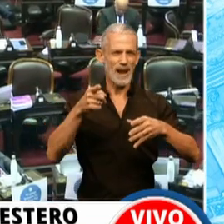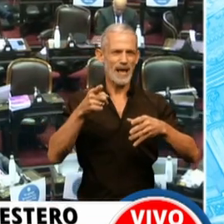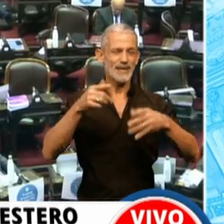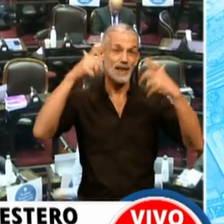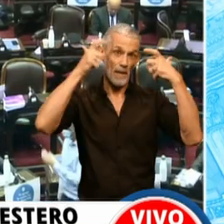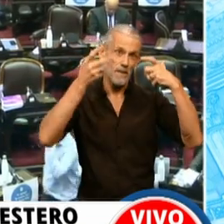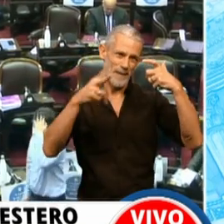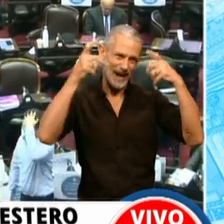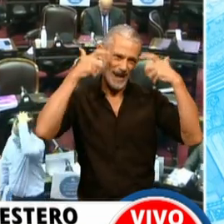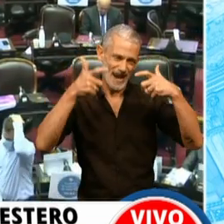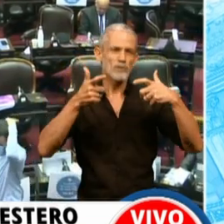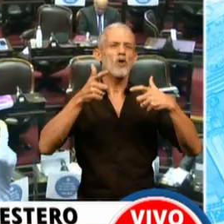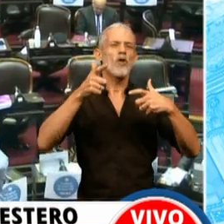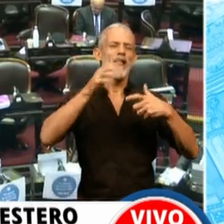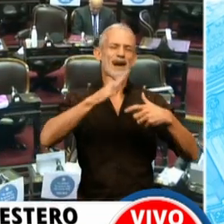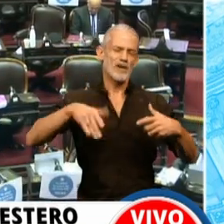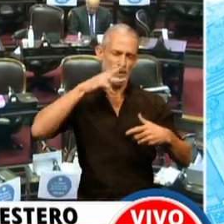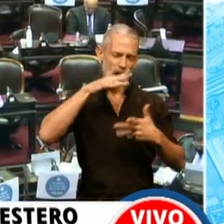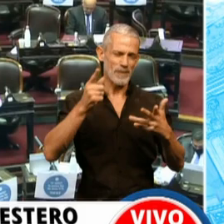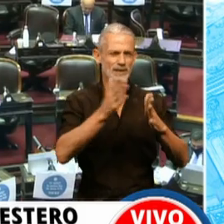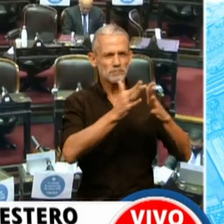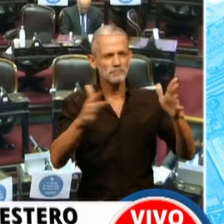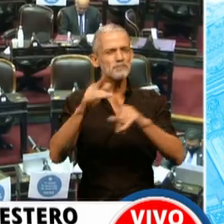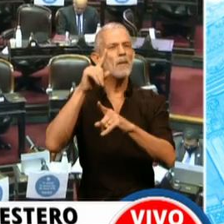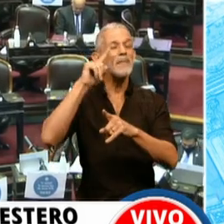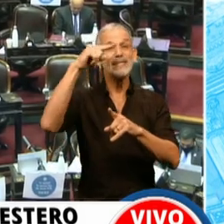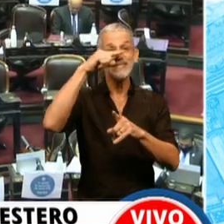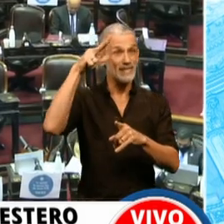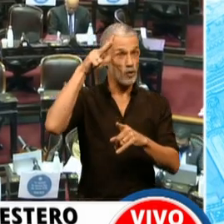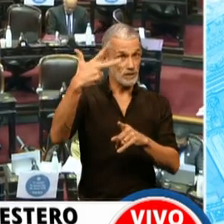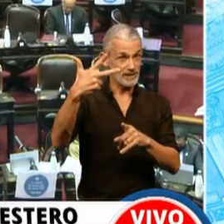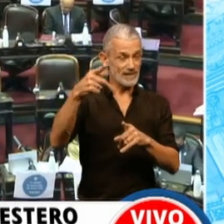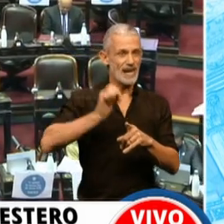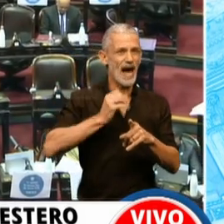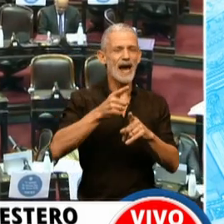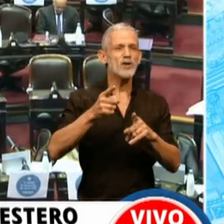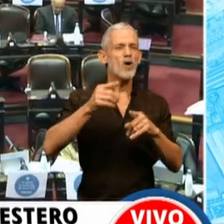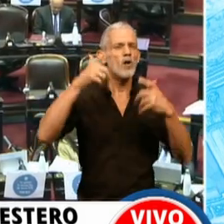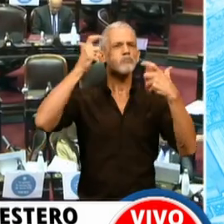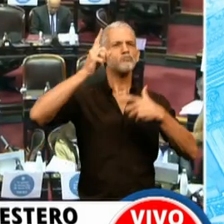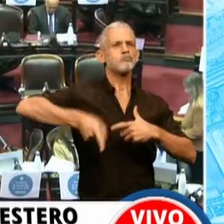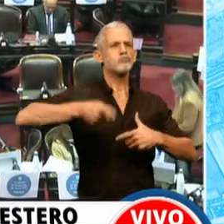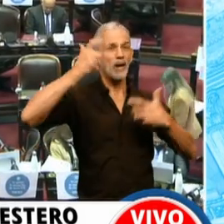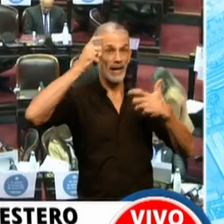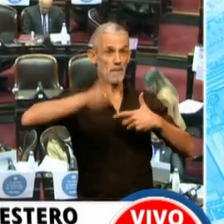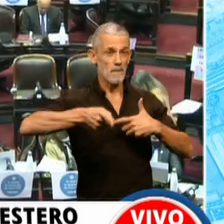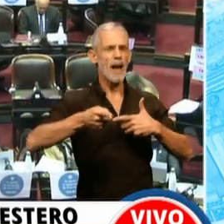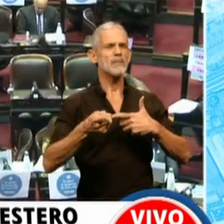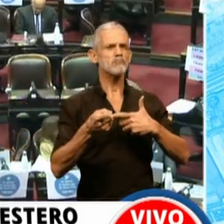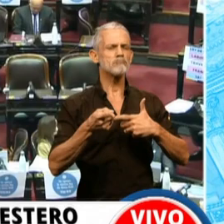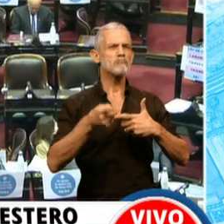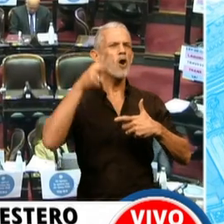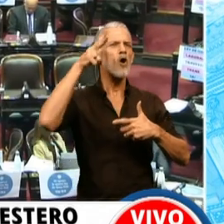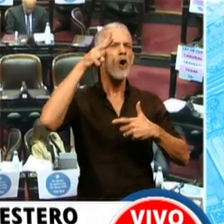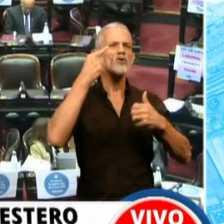virreinato del río de la plata y en 1783 por la real ordenanza se establecen